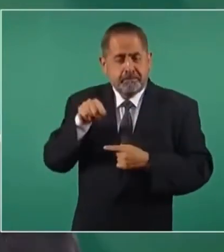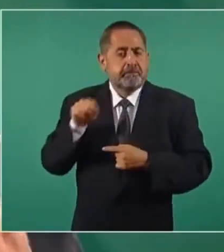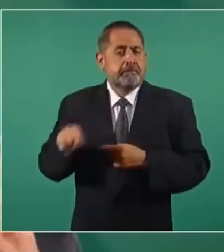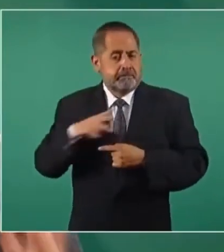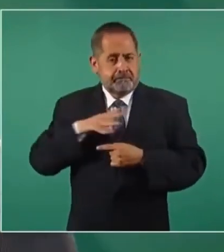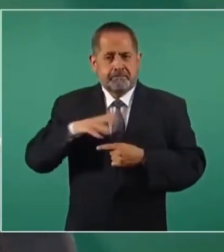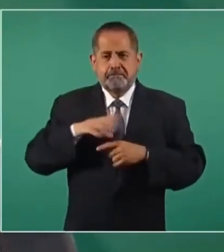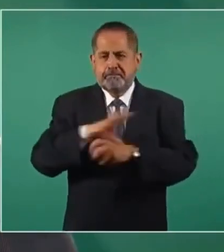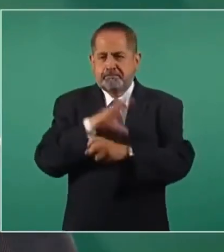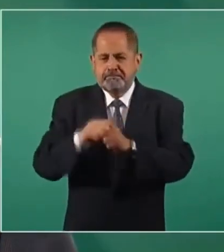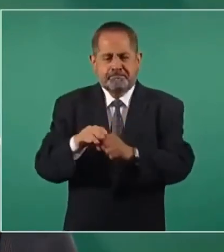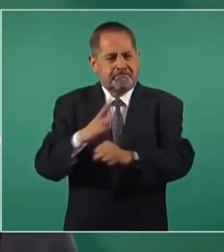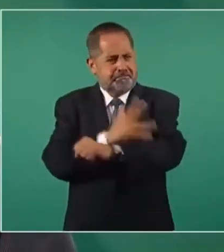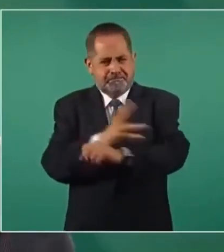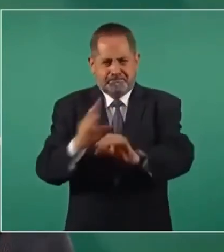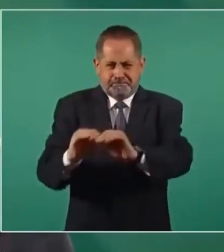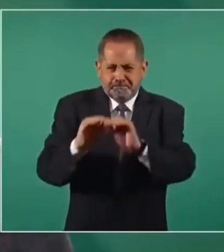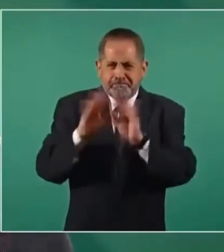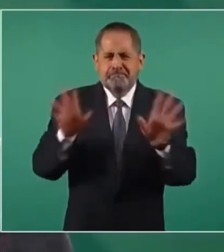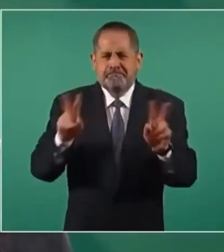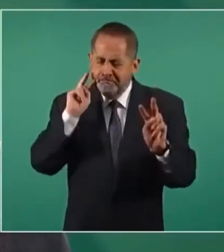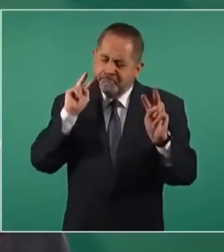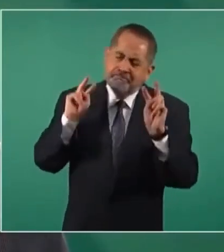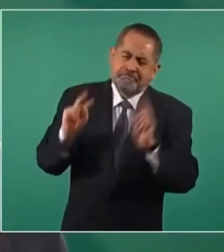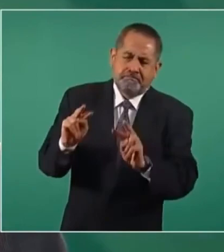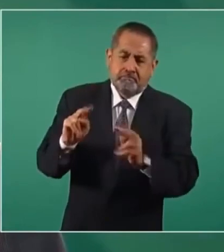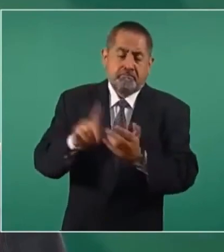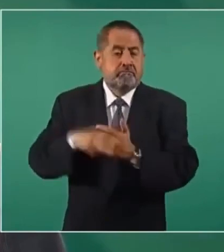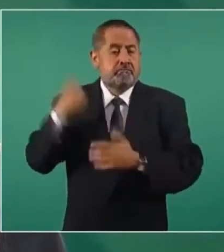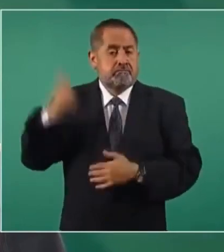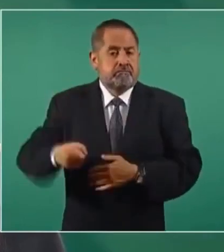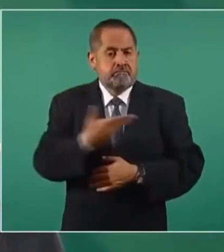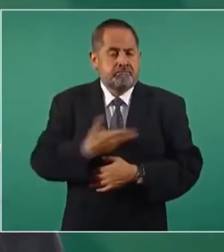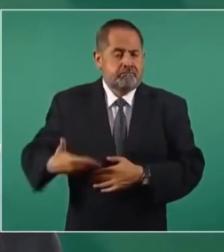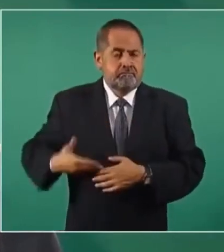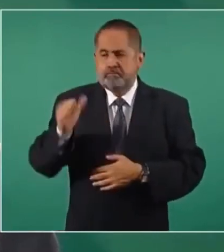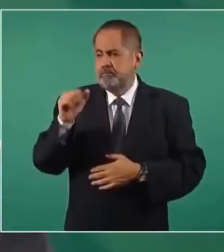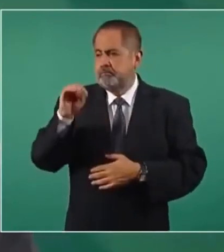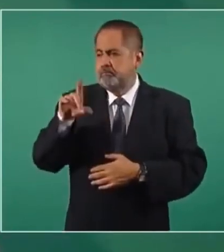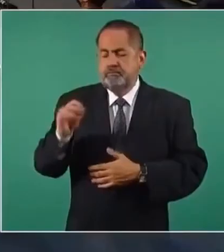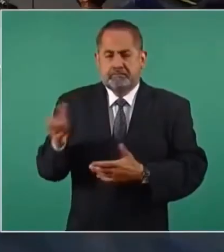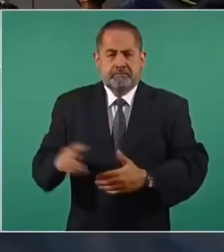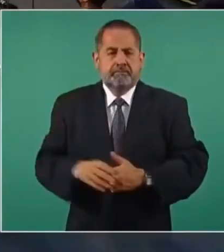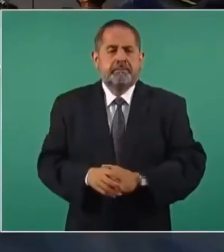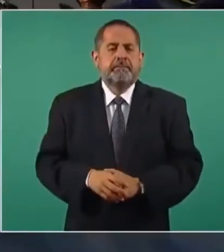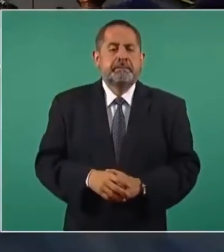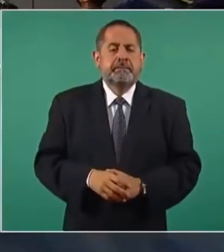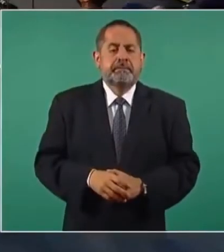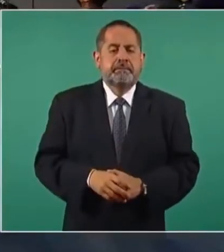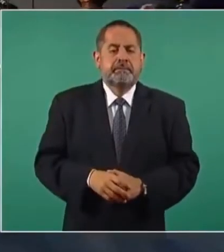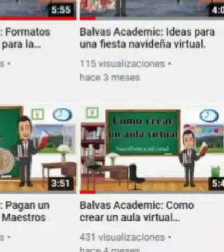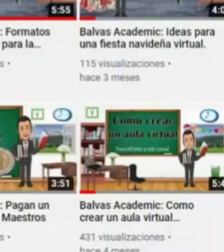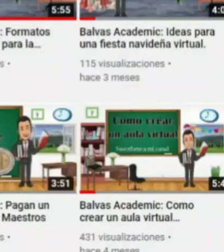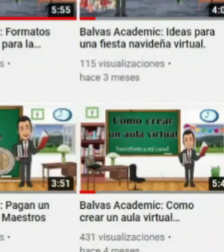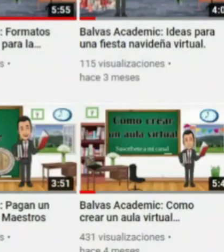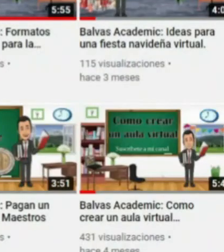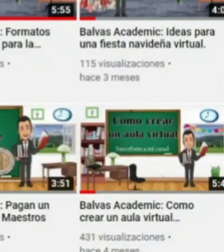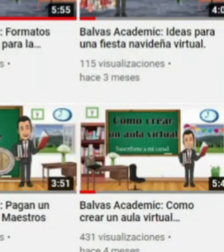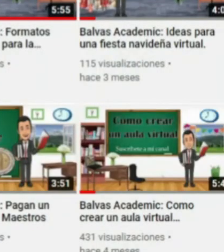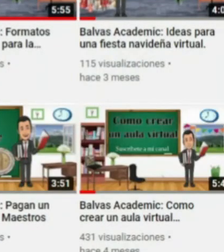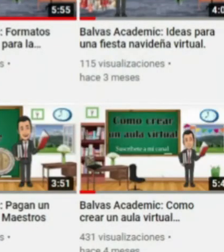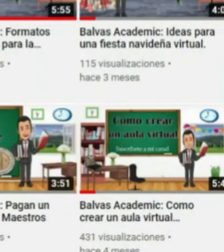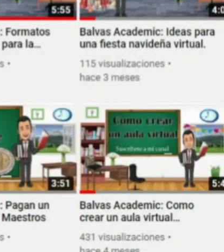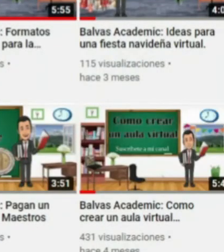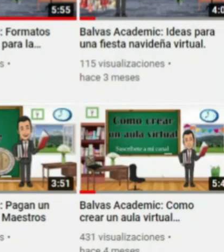se tiene transparencia plena, como lo ha instruido el presidente López Obrador. Gracias. No